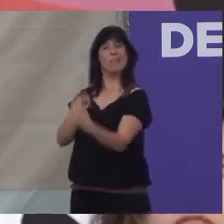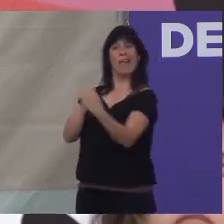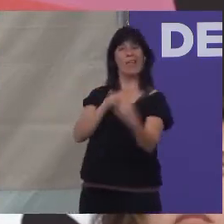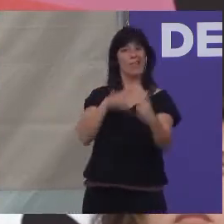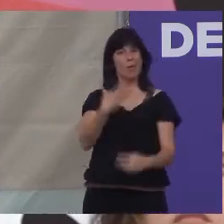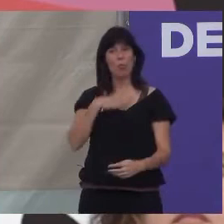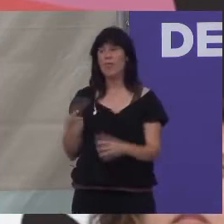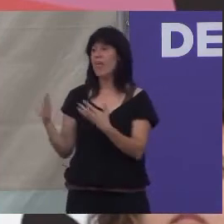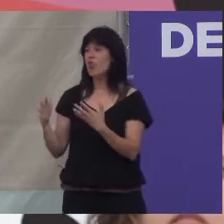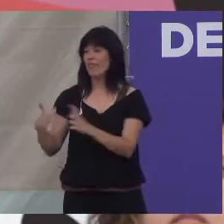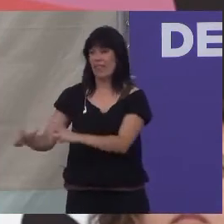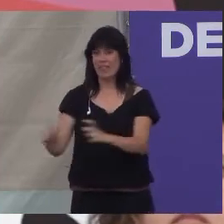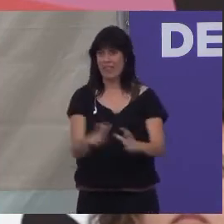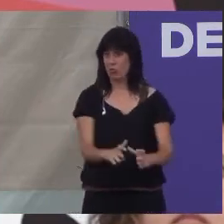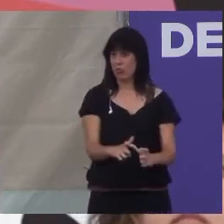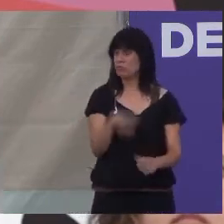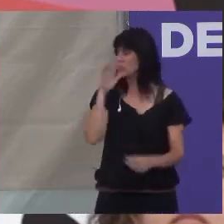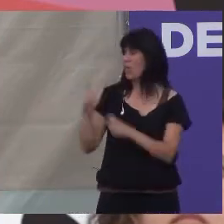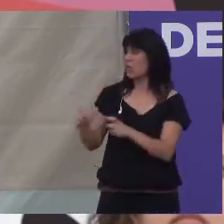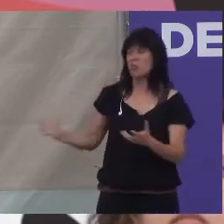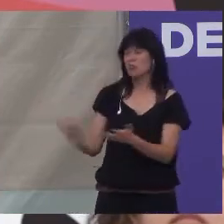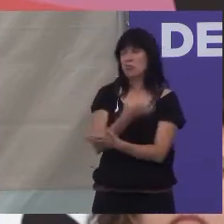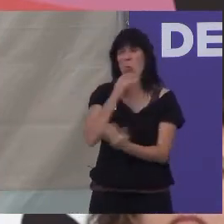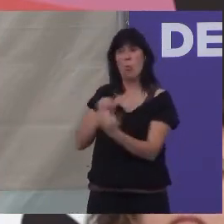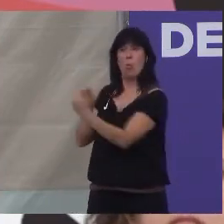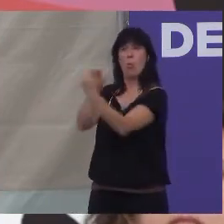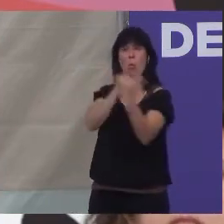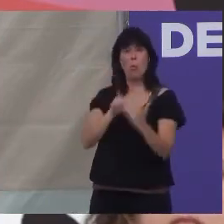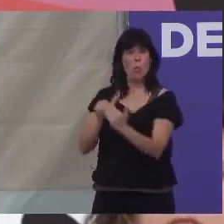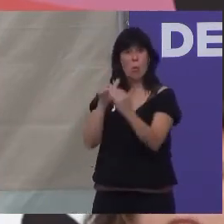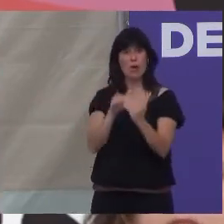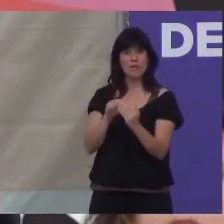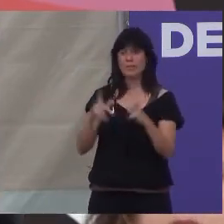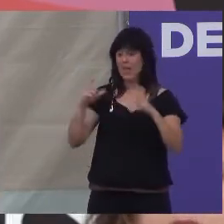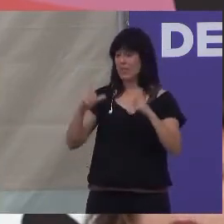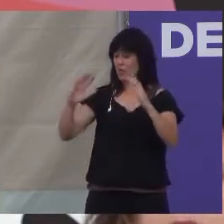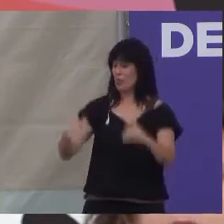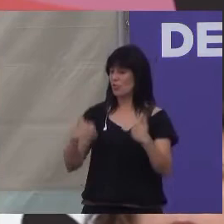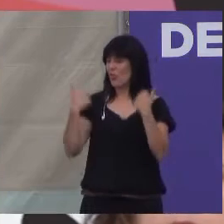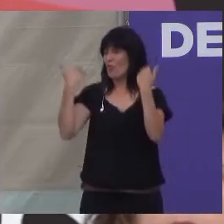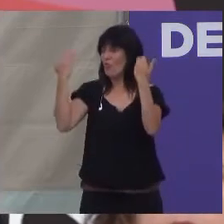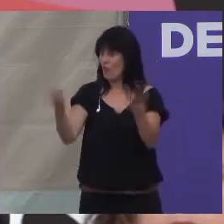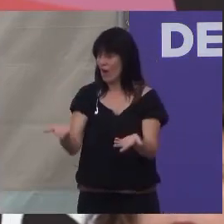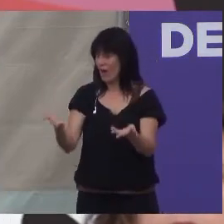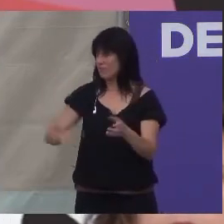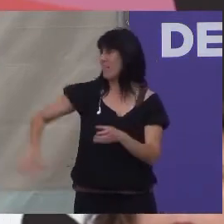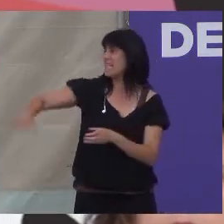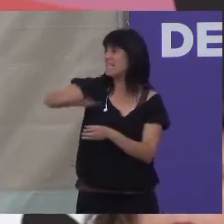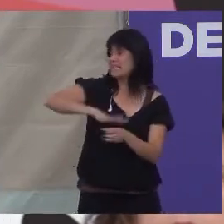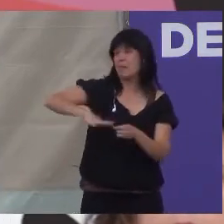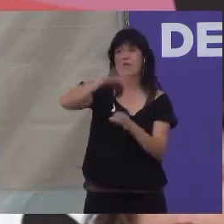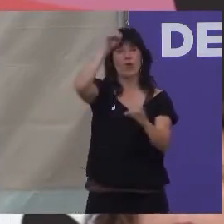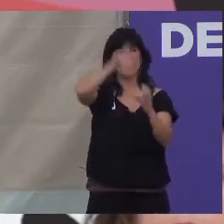somos realmente iguales. Cuando salimos de los círculos, cuando estamos en espacios